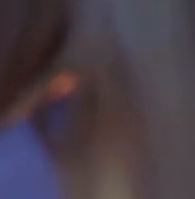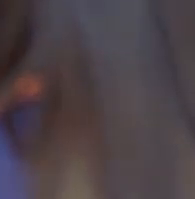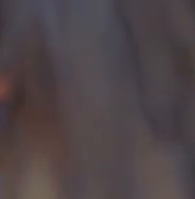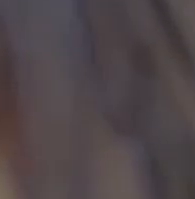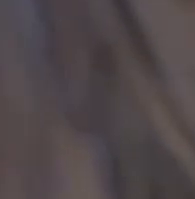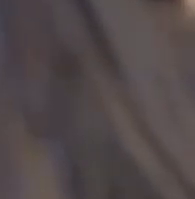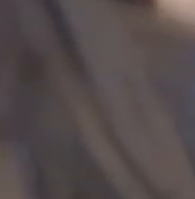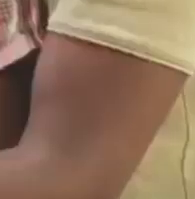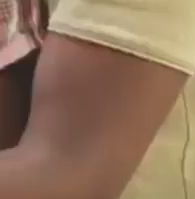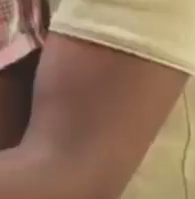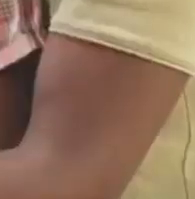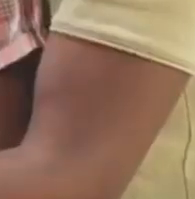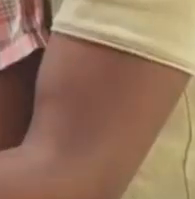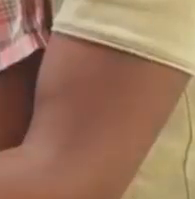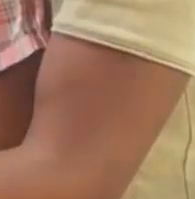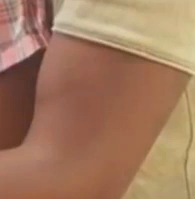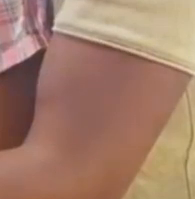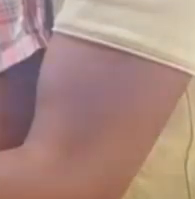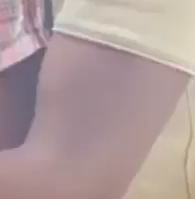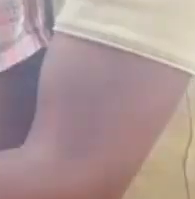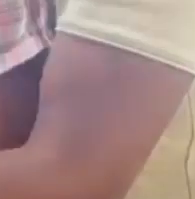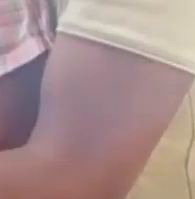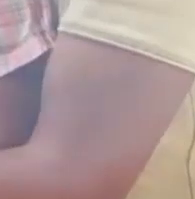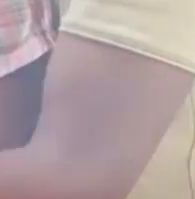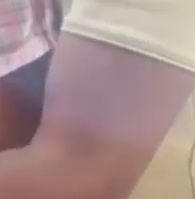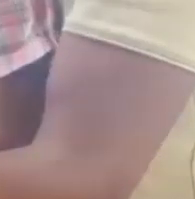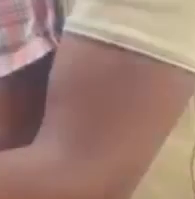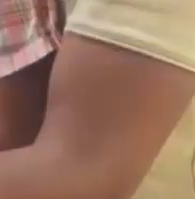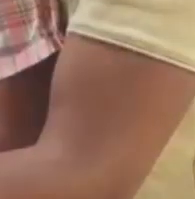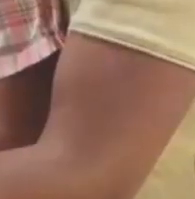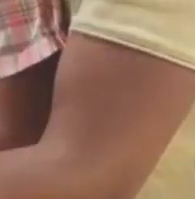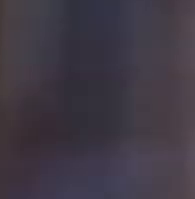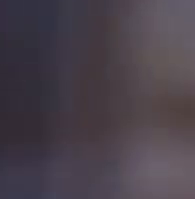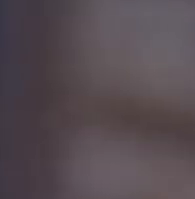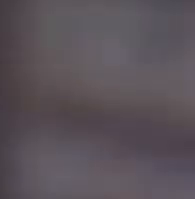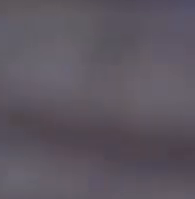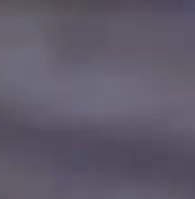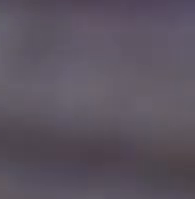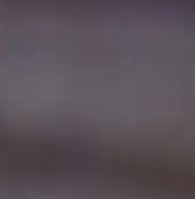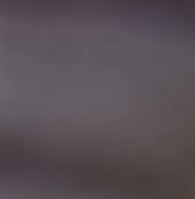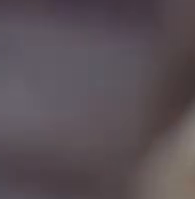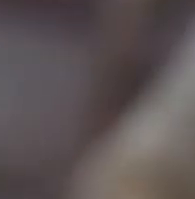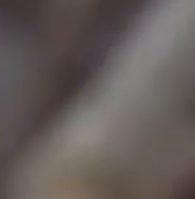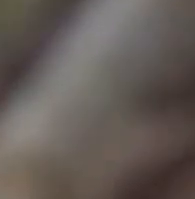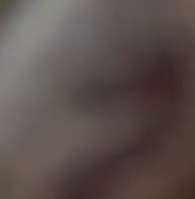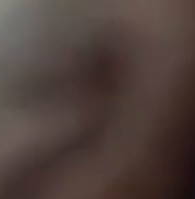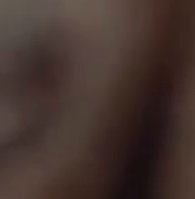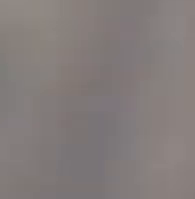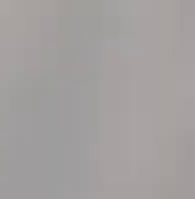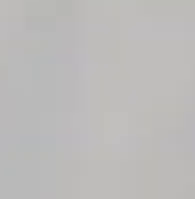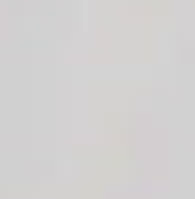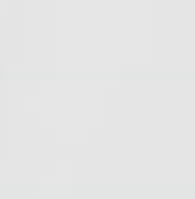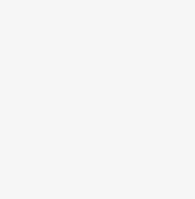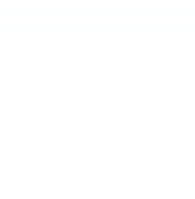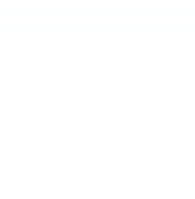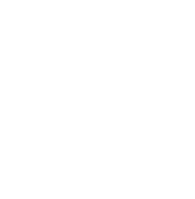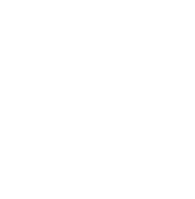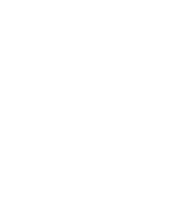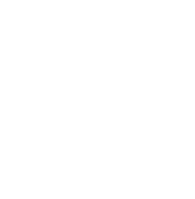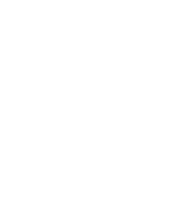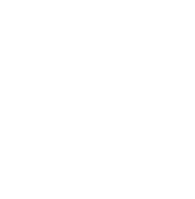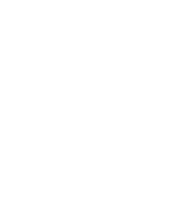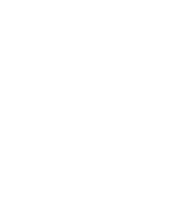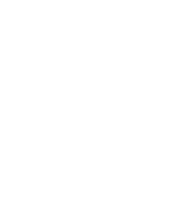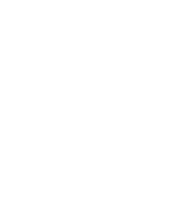de apoyarnos. Es momento de valorar lo más simple que tenemos, para que nuestra energía siga intacta. Check,